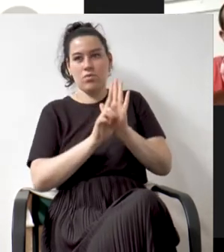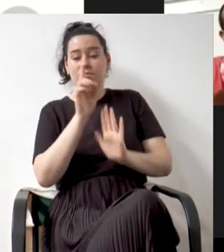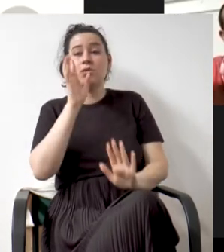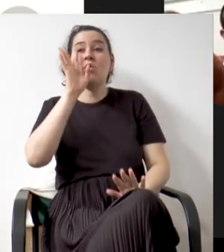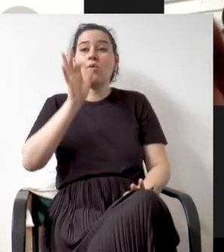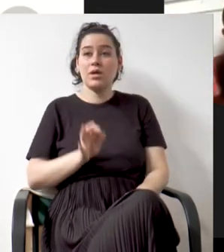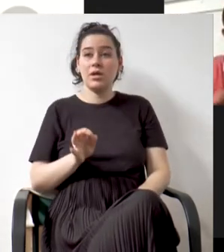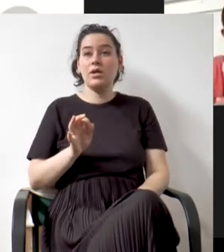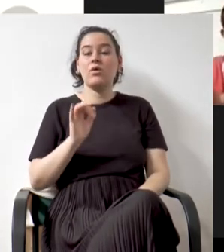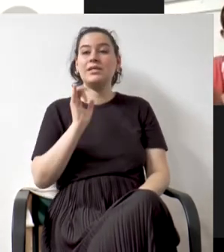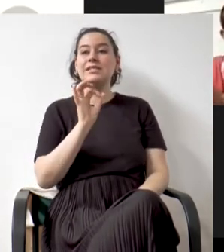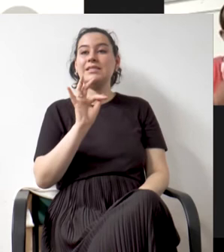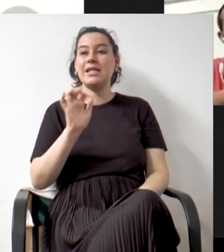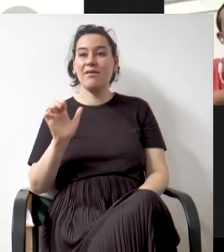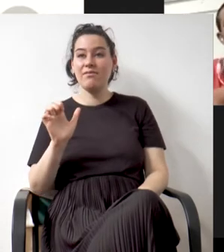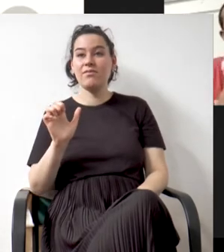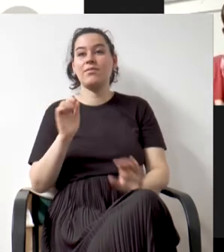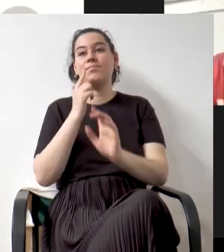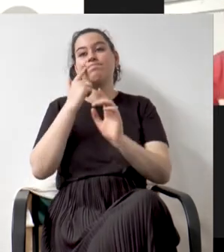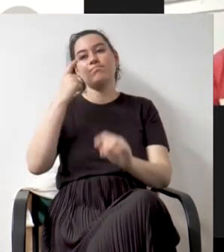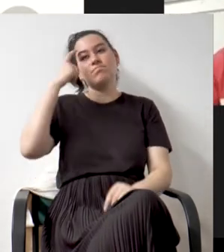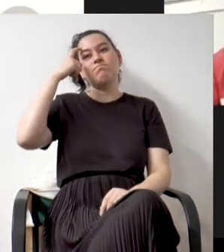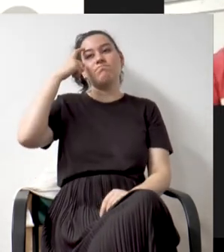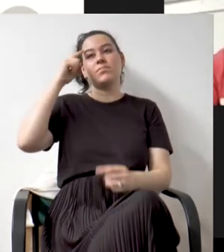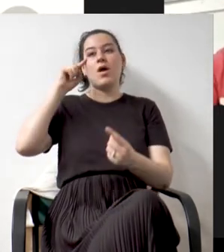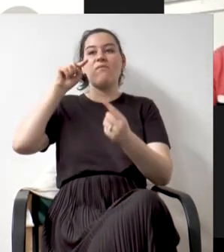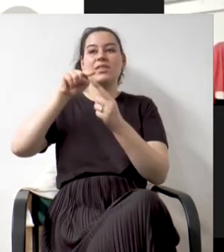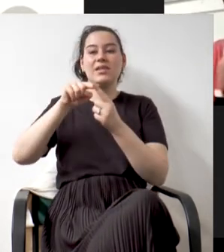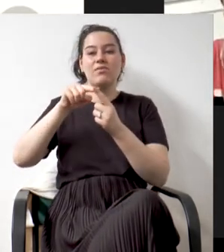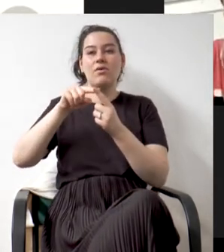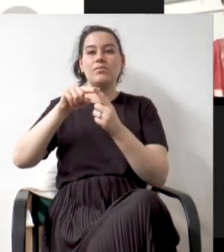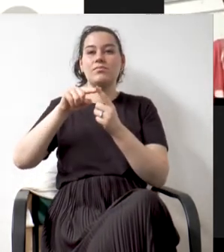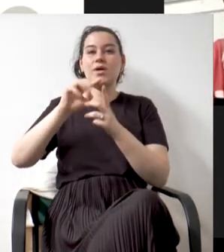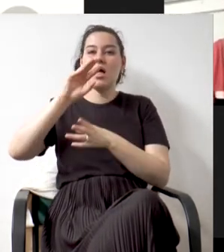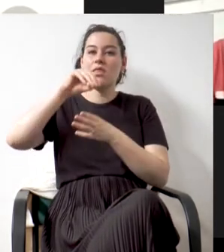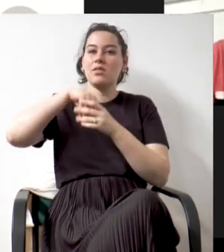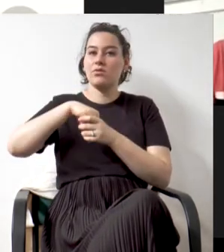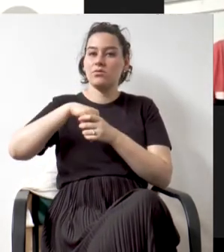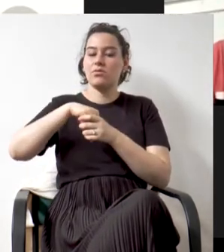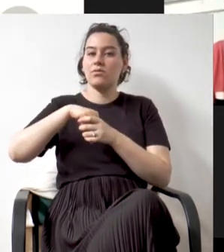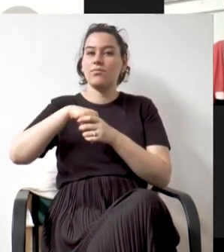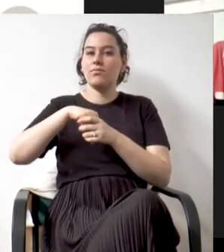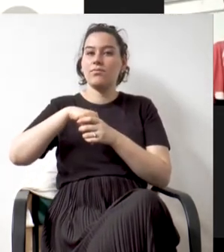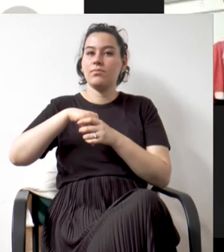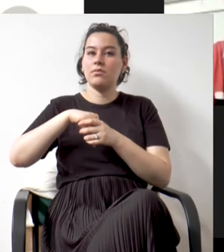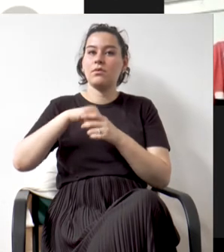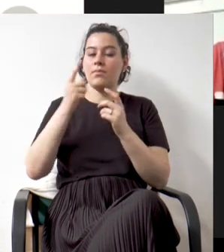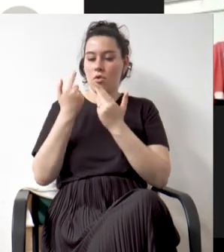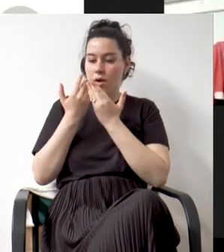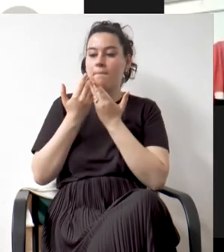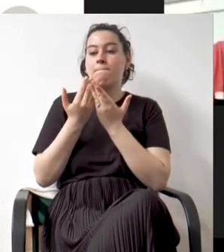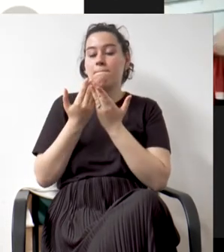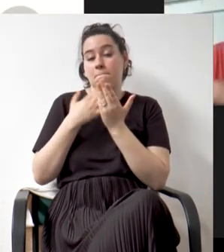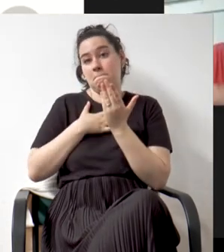lo que veo yo del ICEF, y quizás es una visión muy crítica, pero la impresión que yo tengo